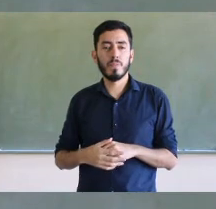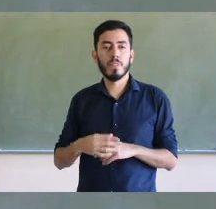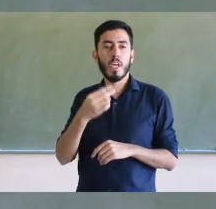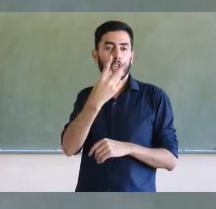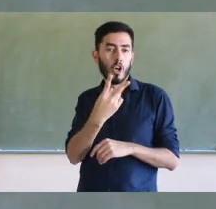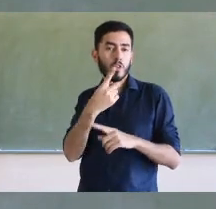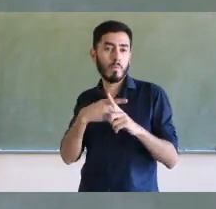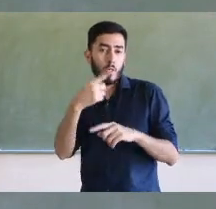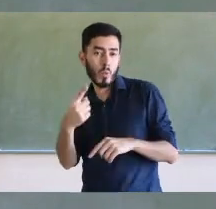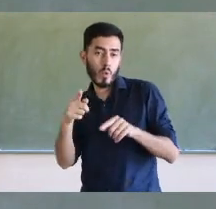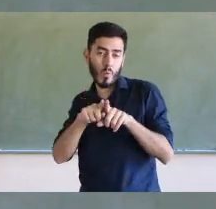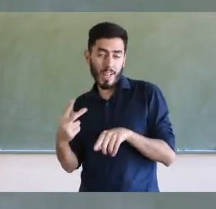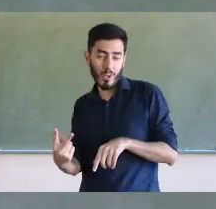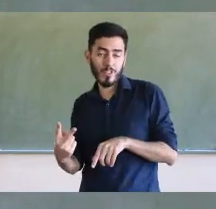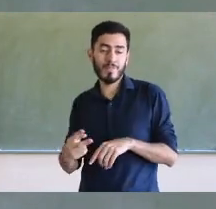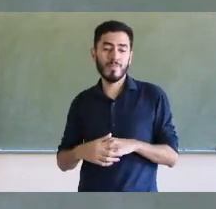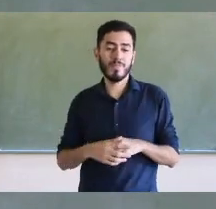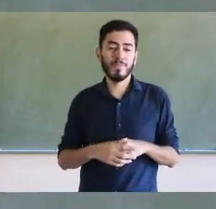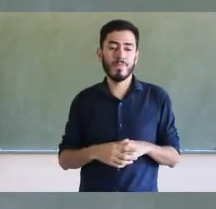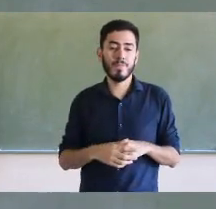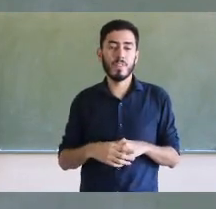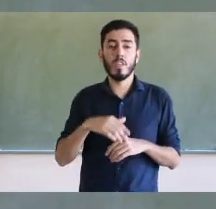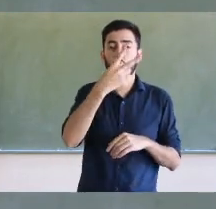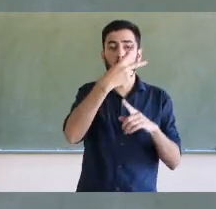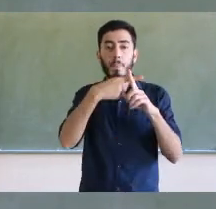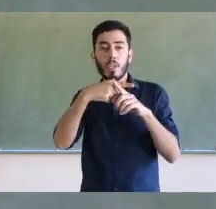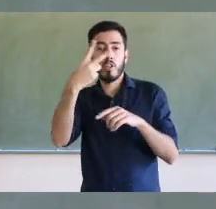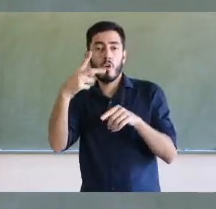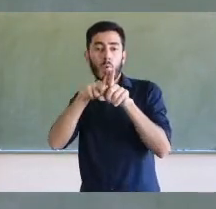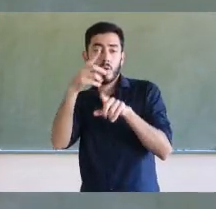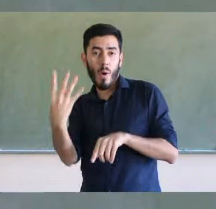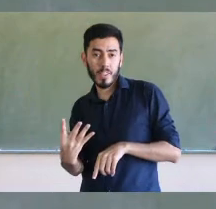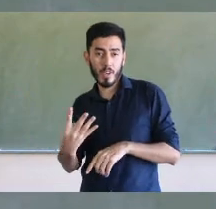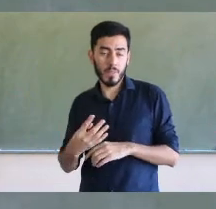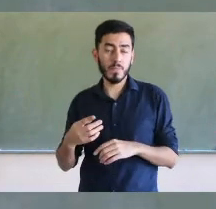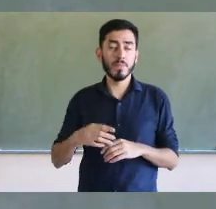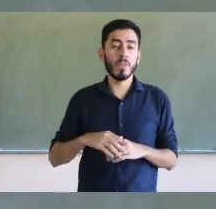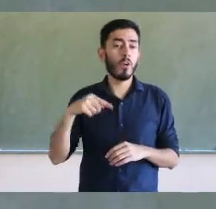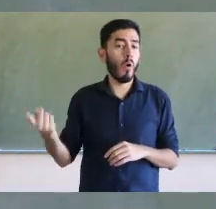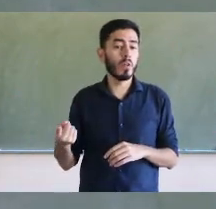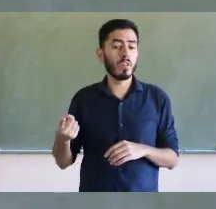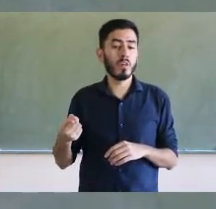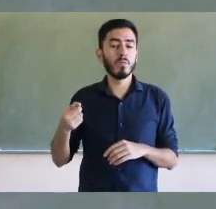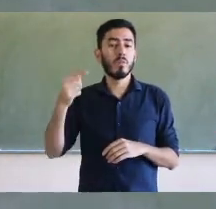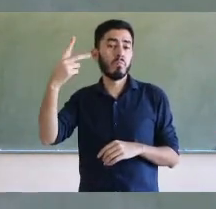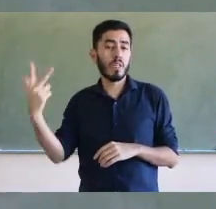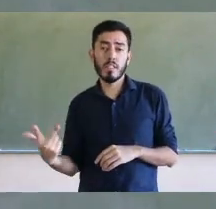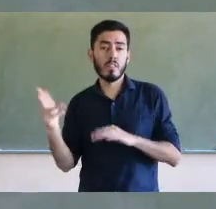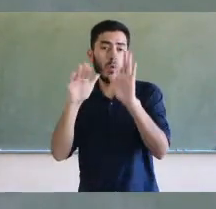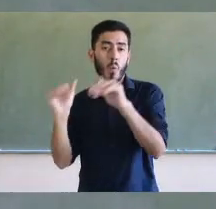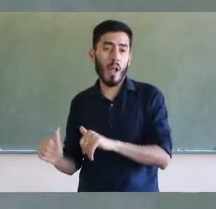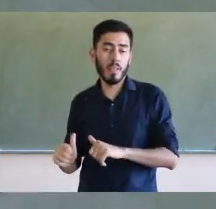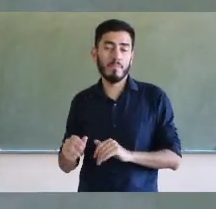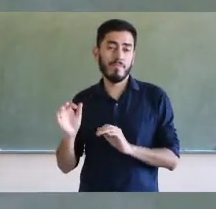multipliqué por 2 para llegar al 2. Por lo tanto acá multiplico también al numerador por 2. Y acá coloco 3, el mismo